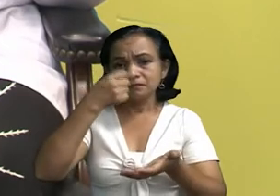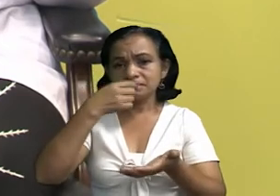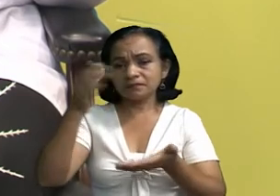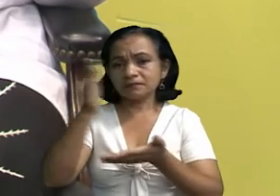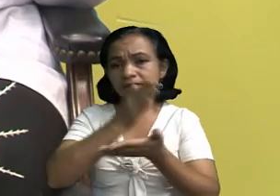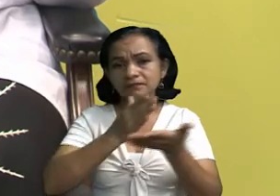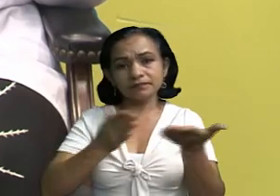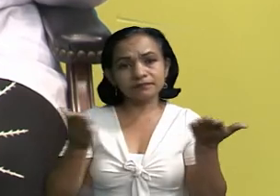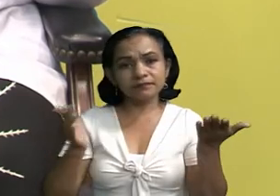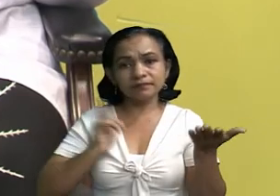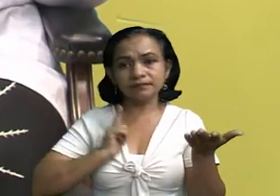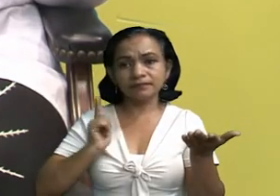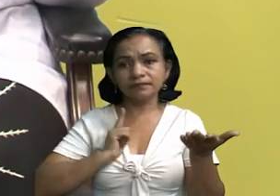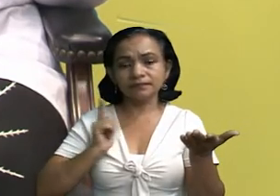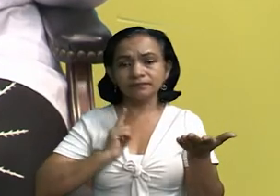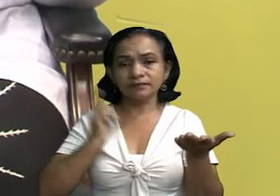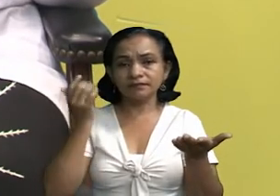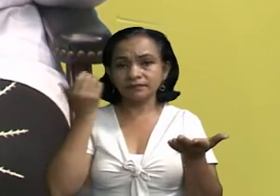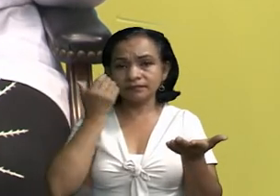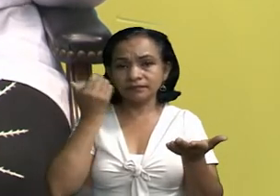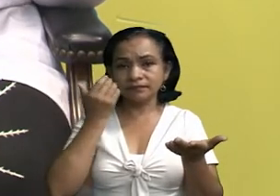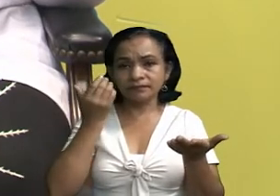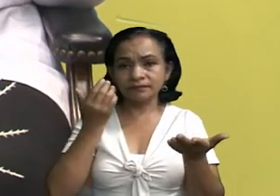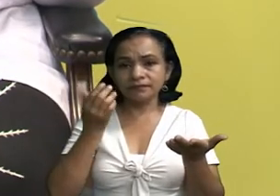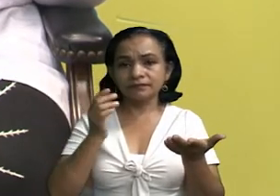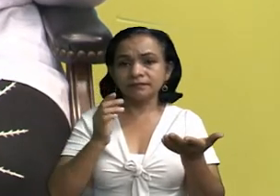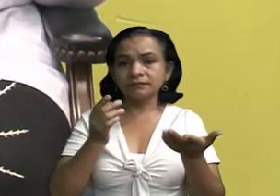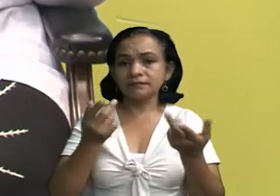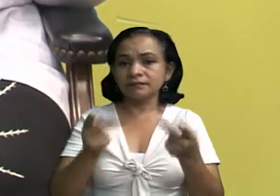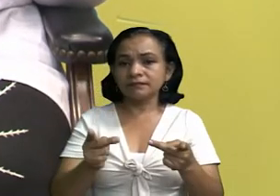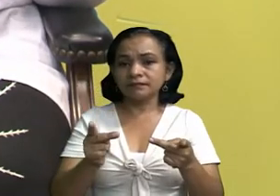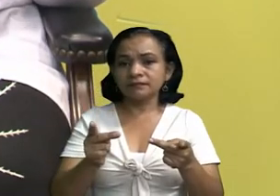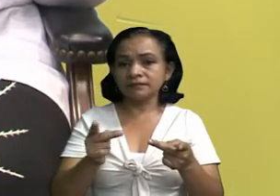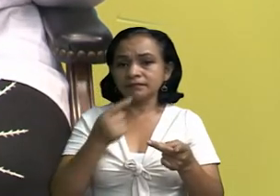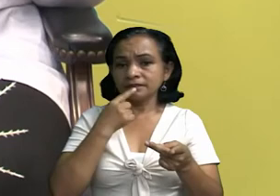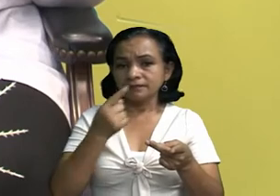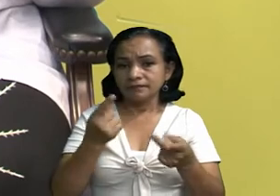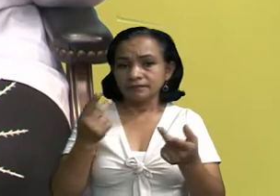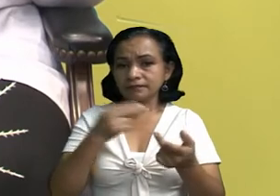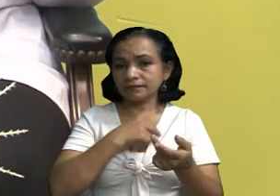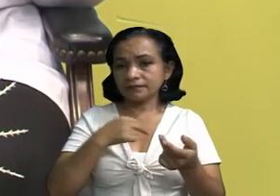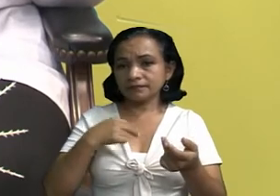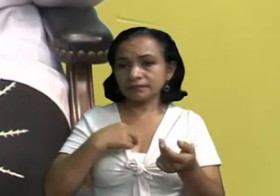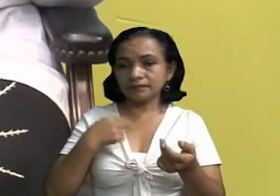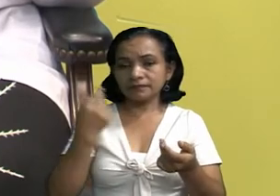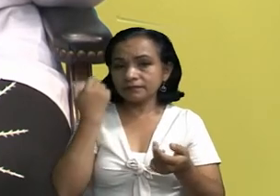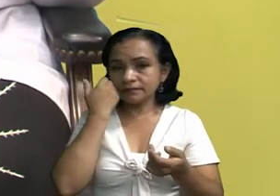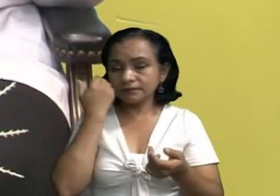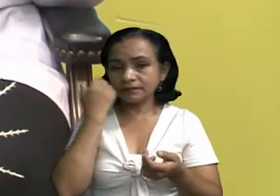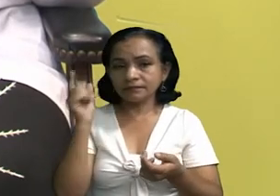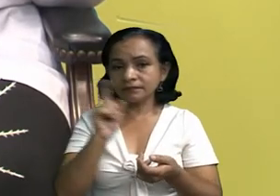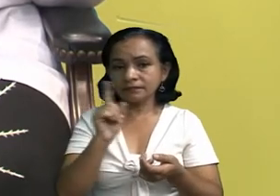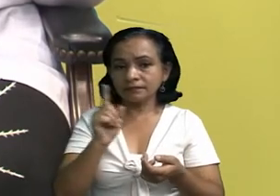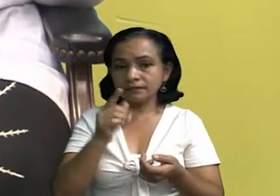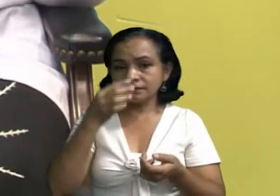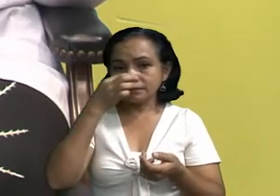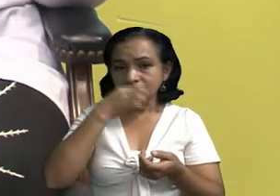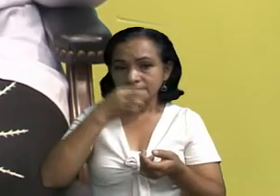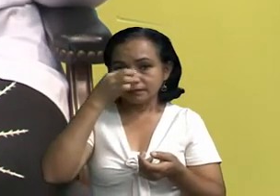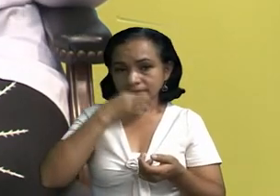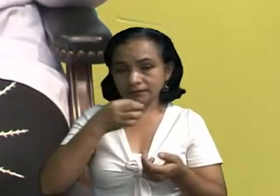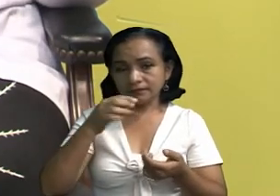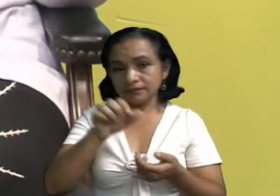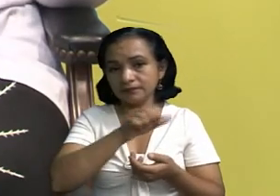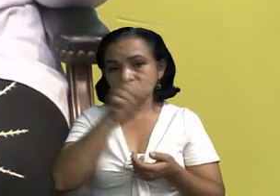algún infección a nivel viral, pero no indica que usándola a mí no me va a dar la gripe, porque eso depende